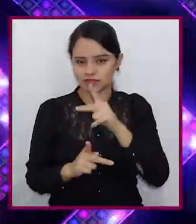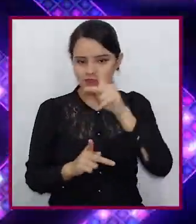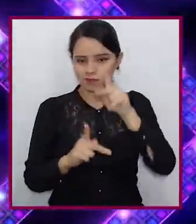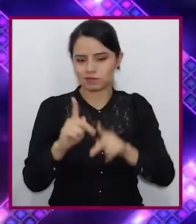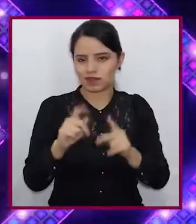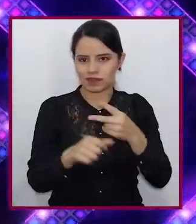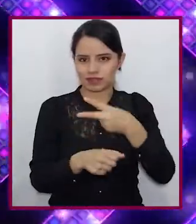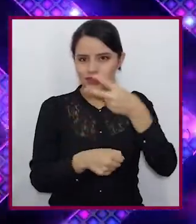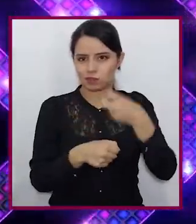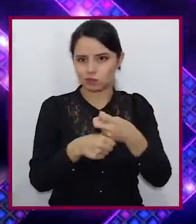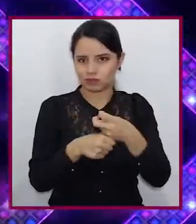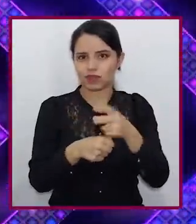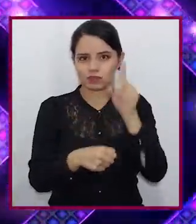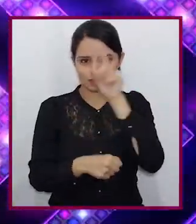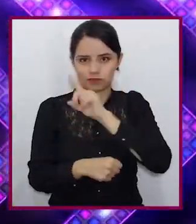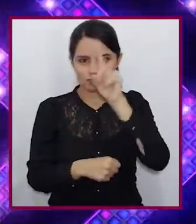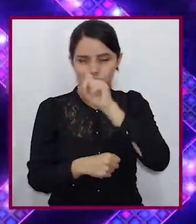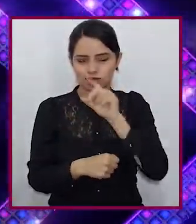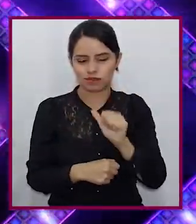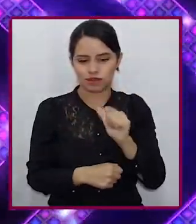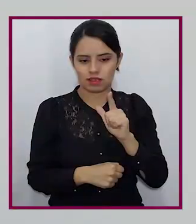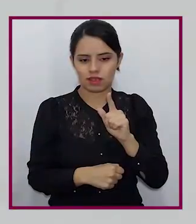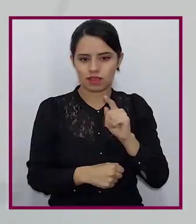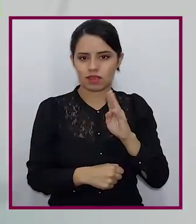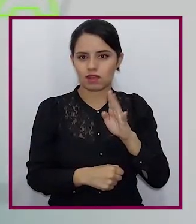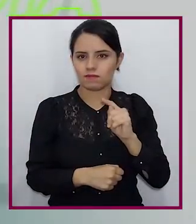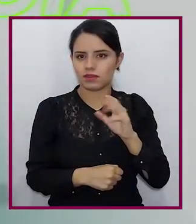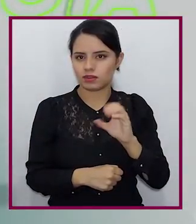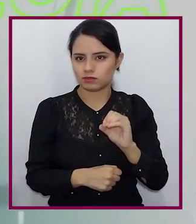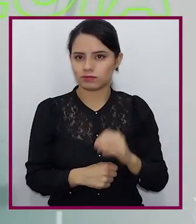parte de nuestro tutorial con Alberto Candiani?